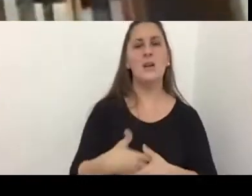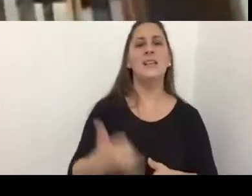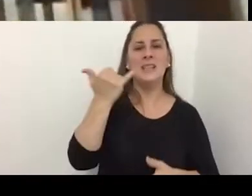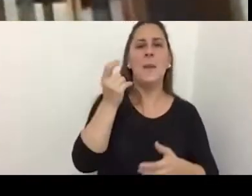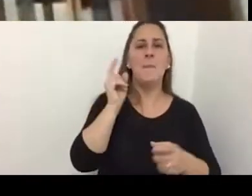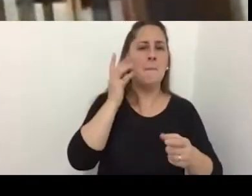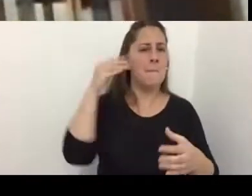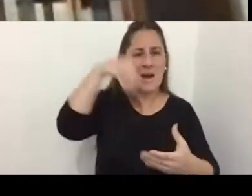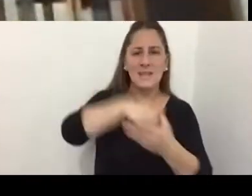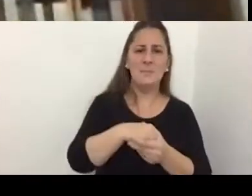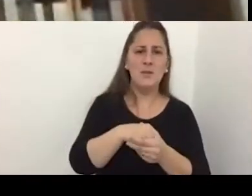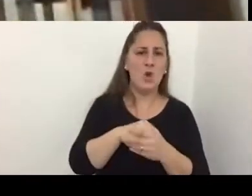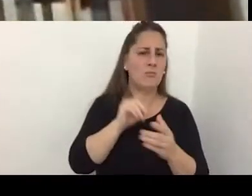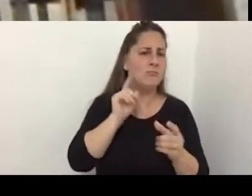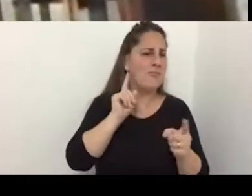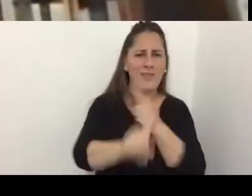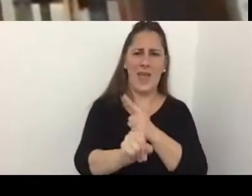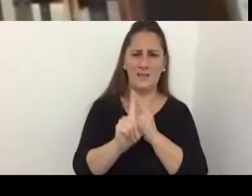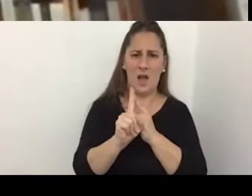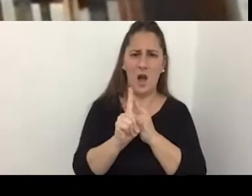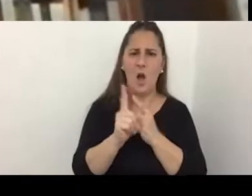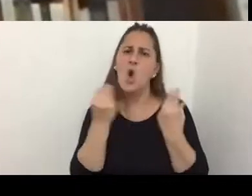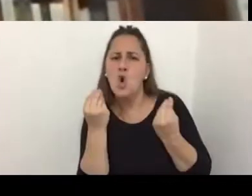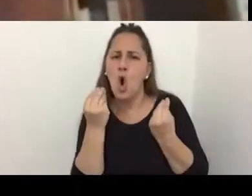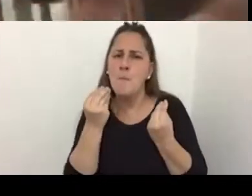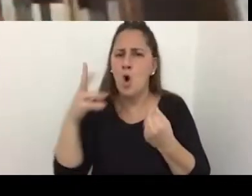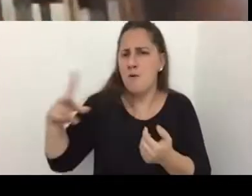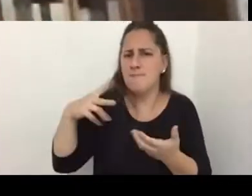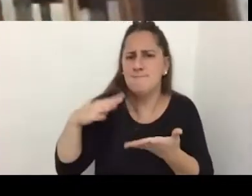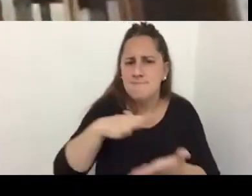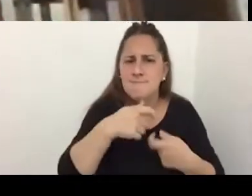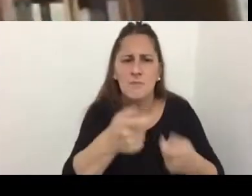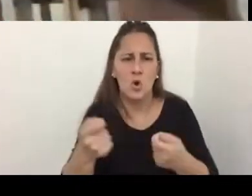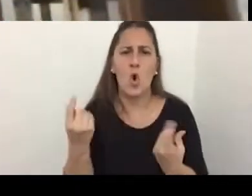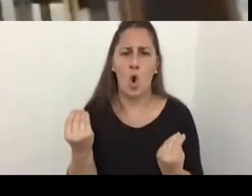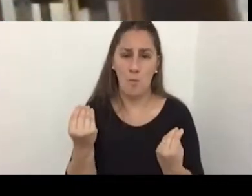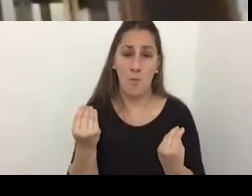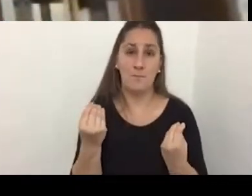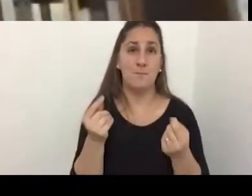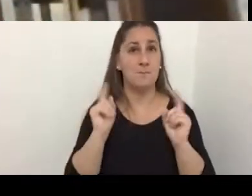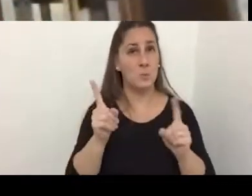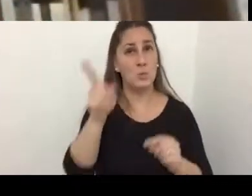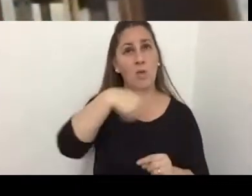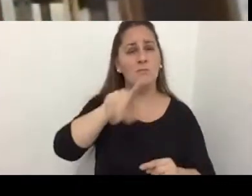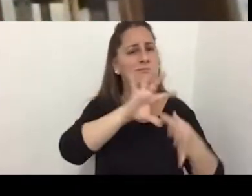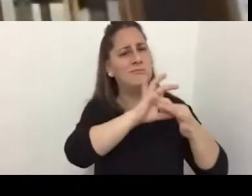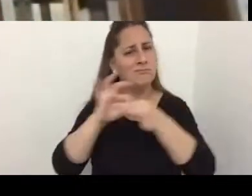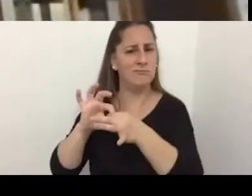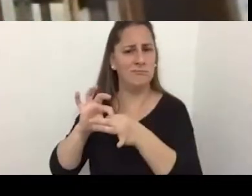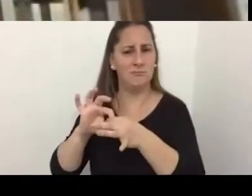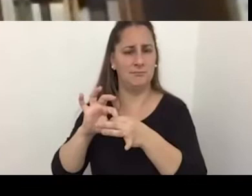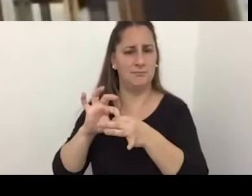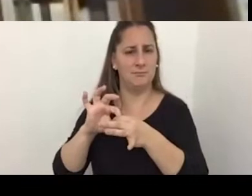participación en la discusión de la distribución de la riqueza. Lo que está, como ustedes verán, directamente relacionado con